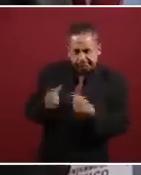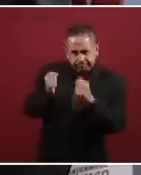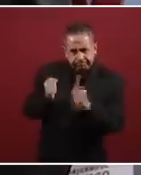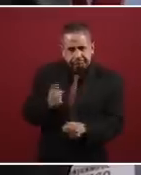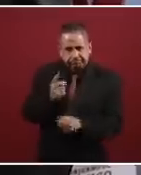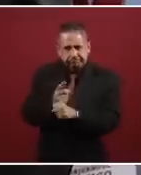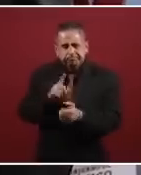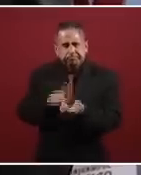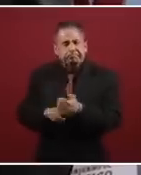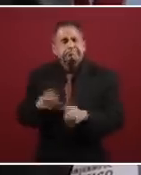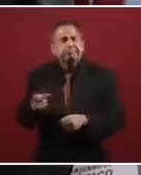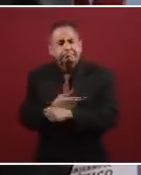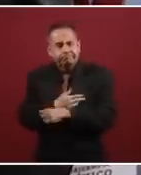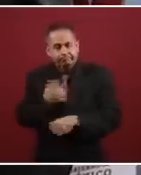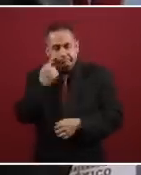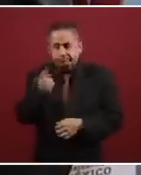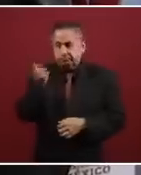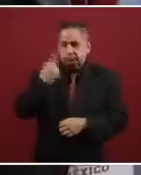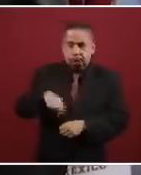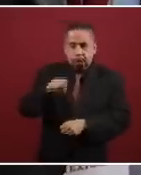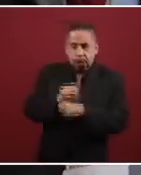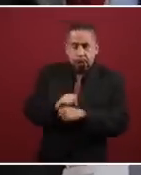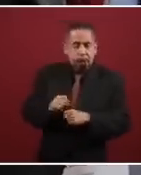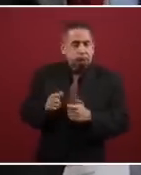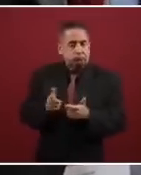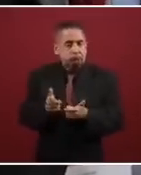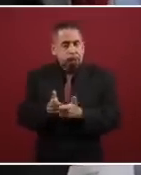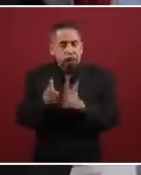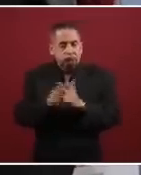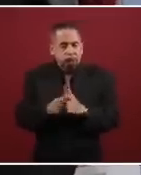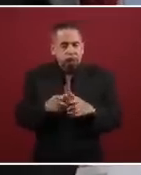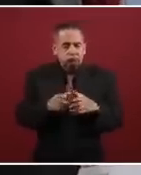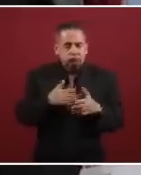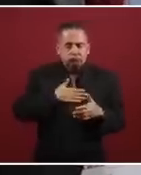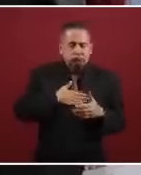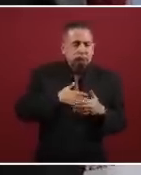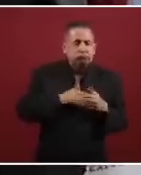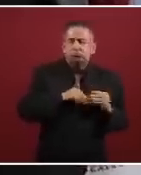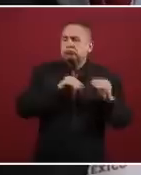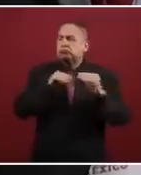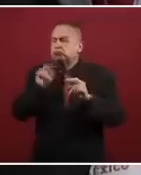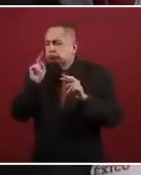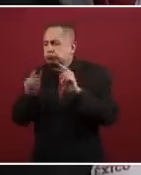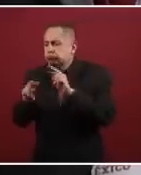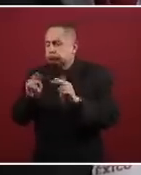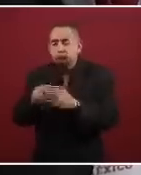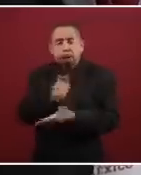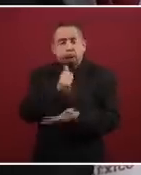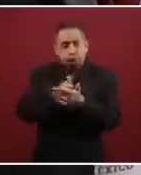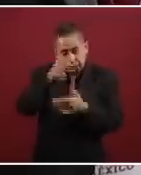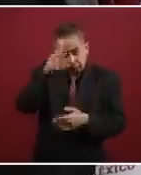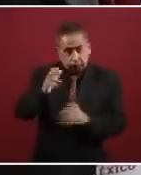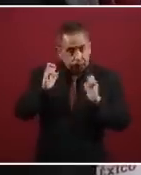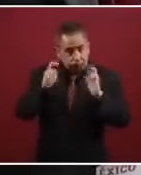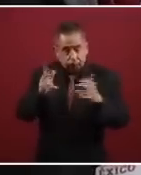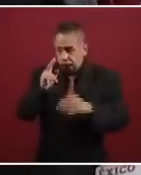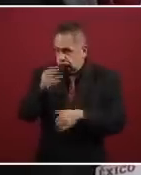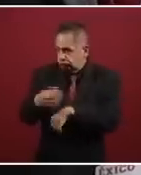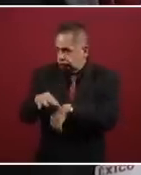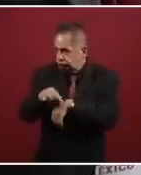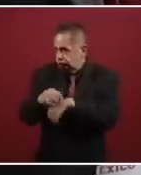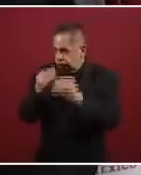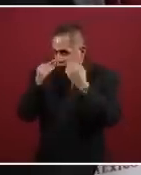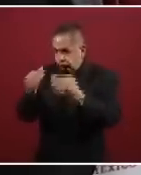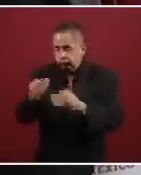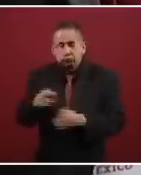ahí. La semana antepasada, un equipo de la Razón acudimos precisamente a Ciudad Hidalgo, Chiapas, y constatamos que pues en